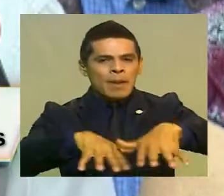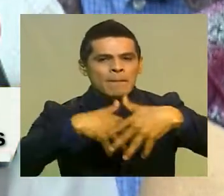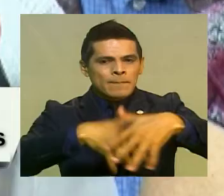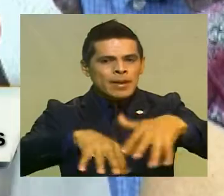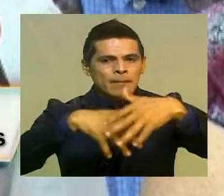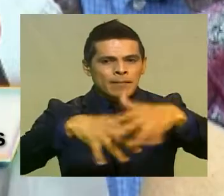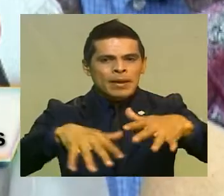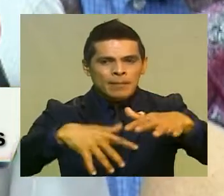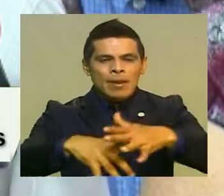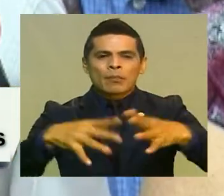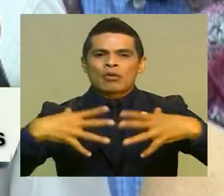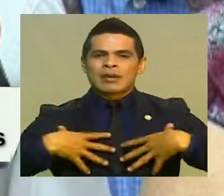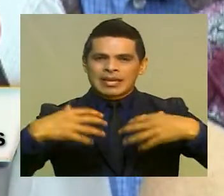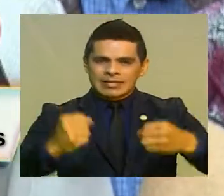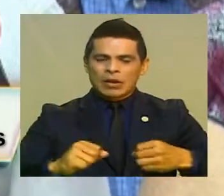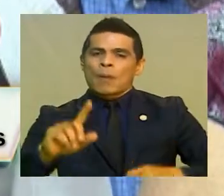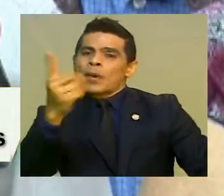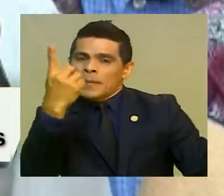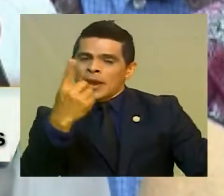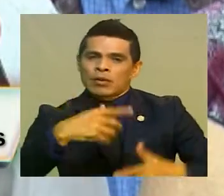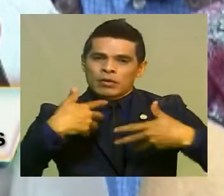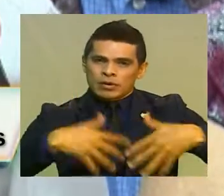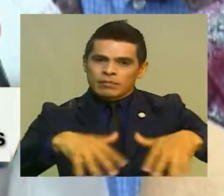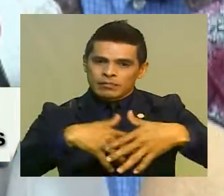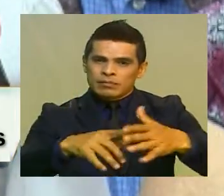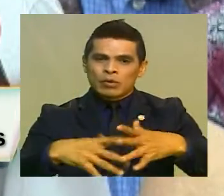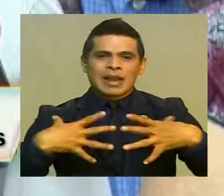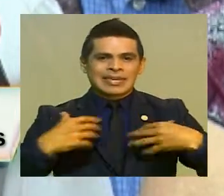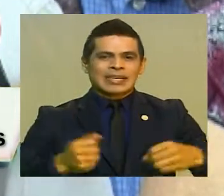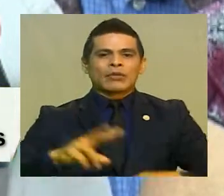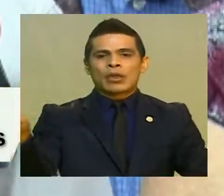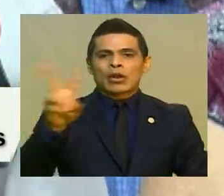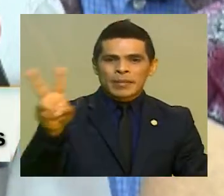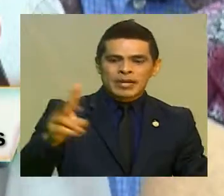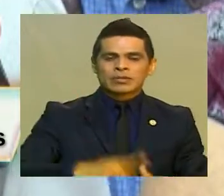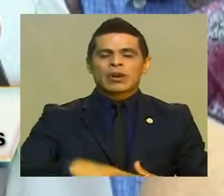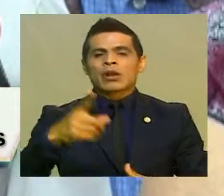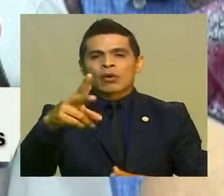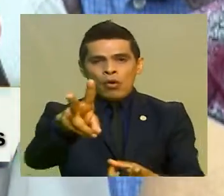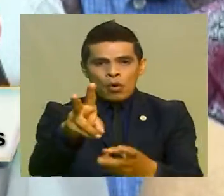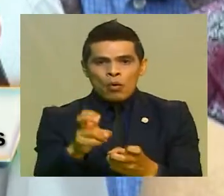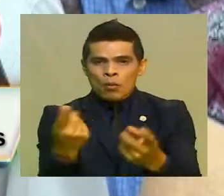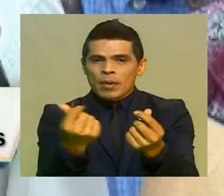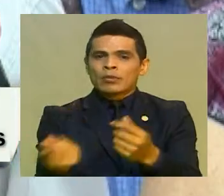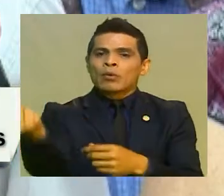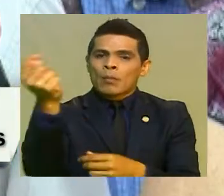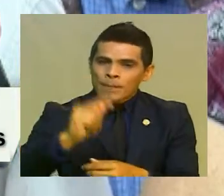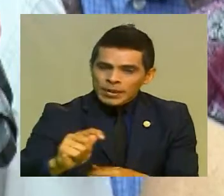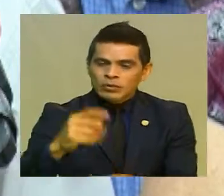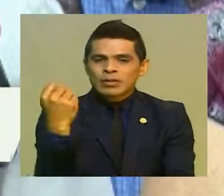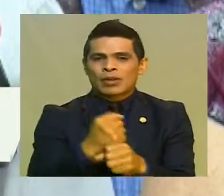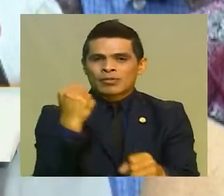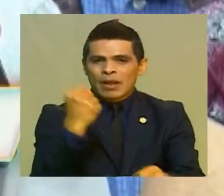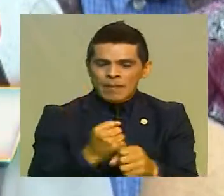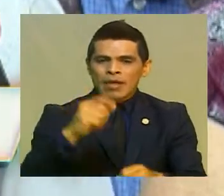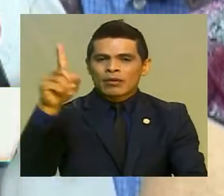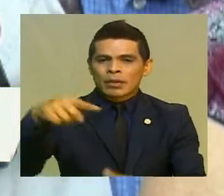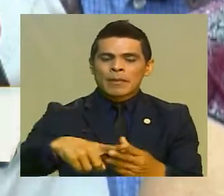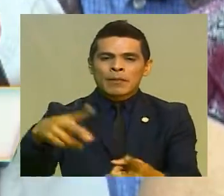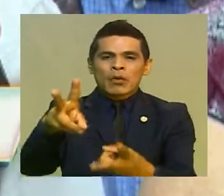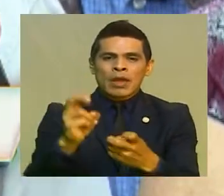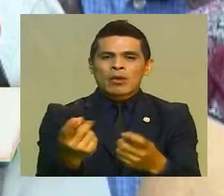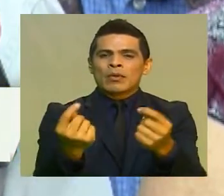por la salud la salud de los venezolanos por el salario de los trabajadores por el salario